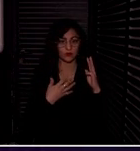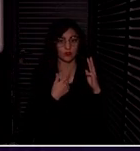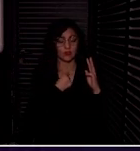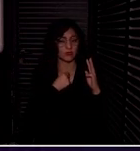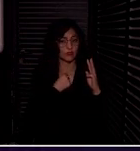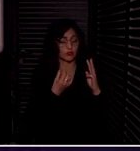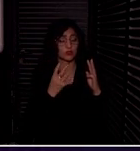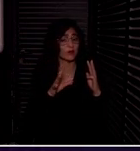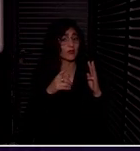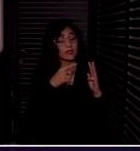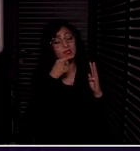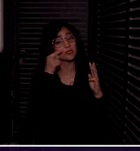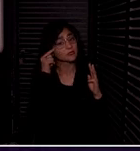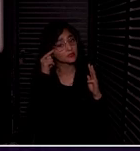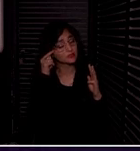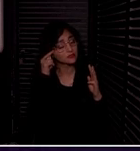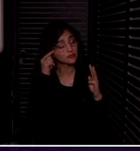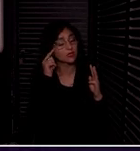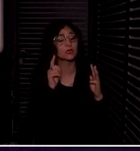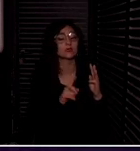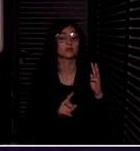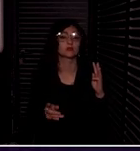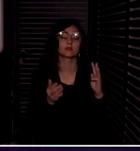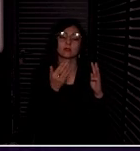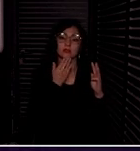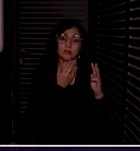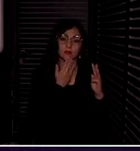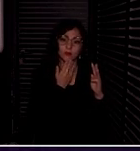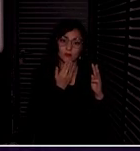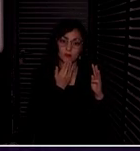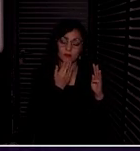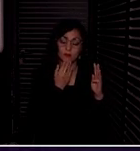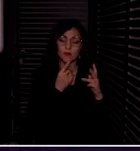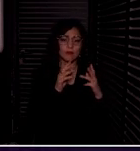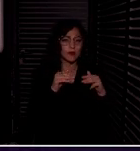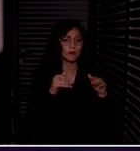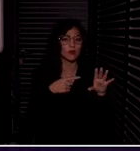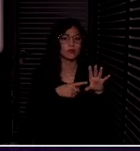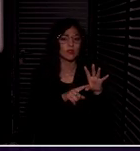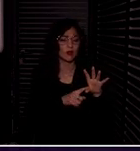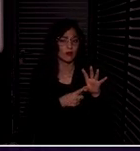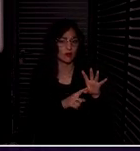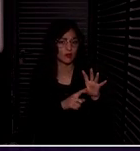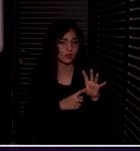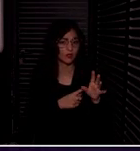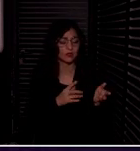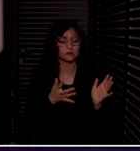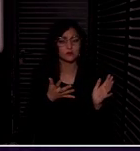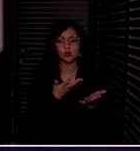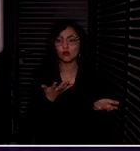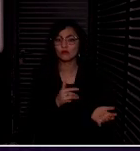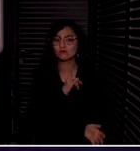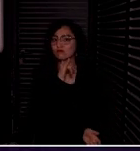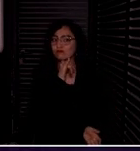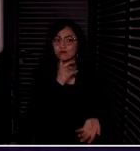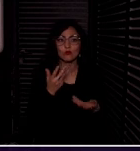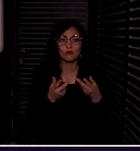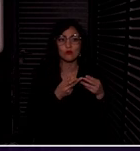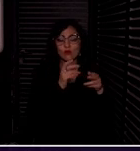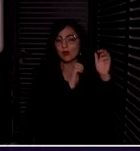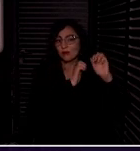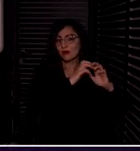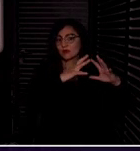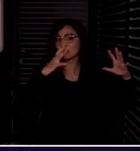China, que está a la vanguardia en lo tecnológico, en planificación de ciencia y tecnología, no sabemos cómo va a operar en los mercados globales, a pesar